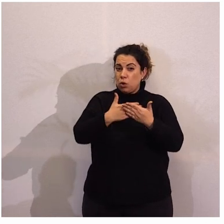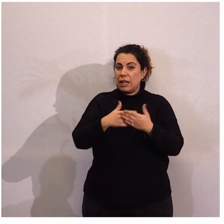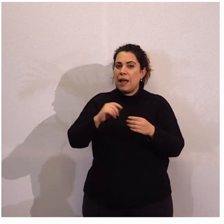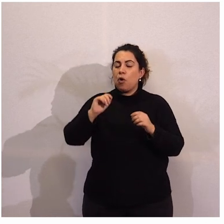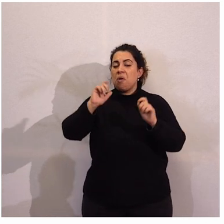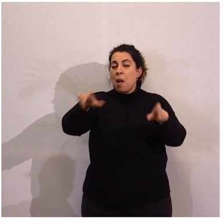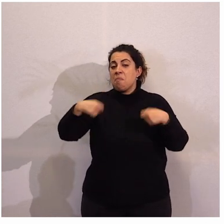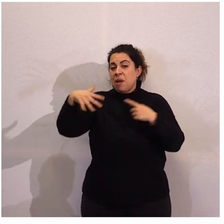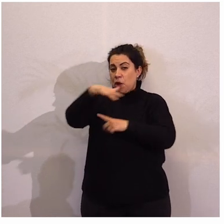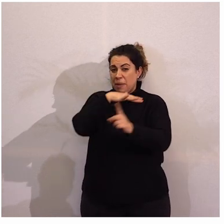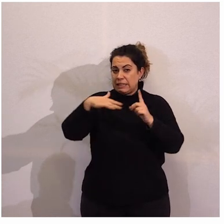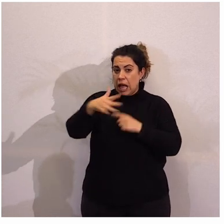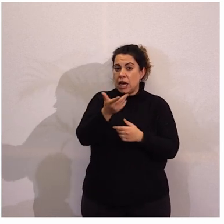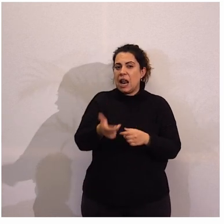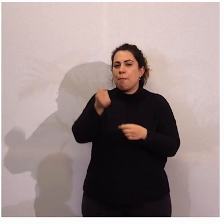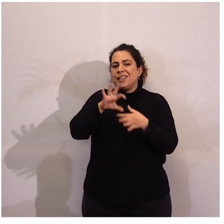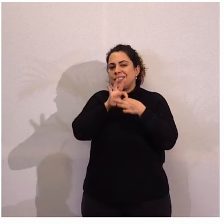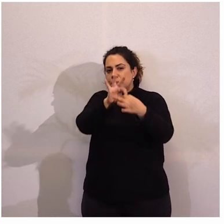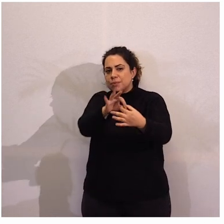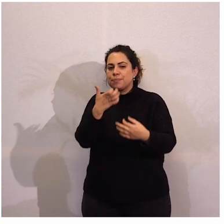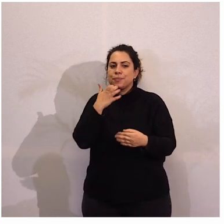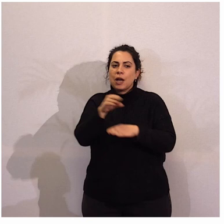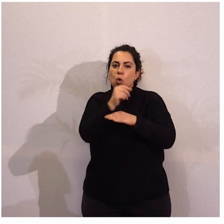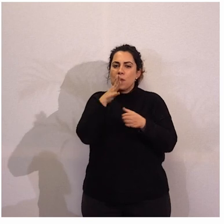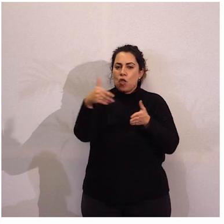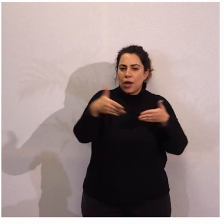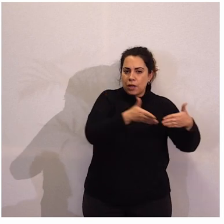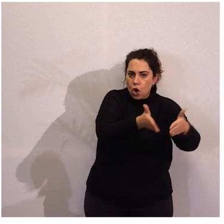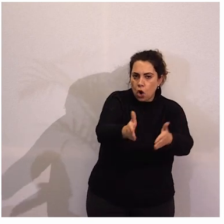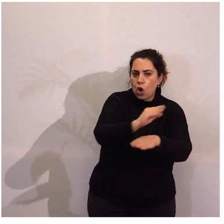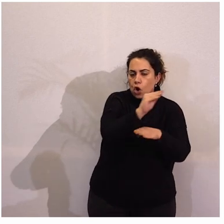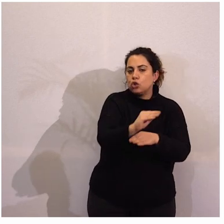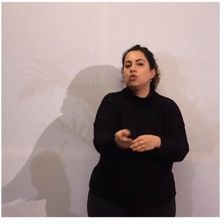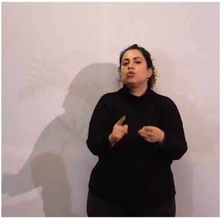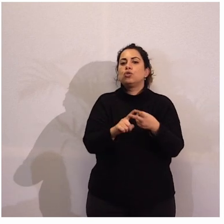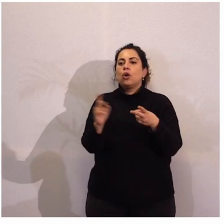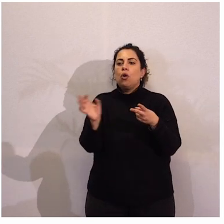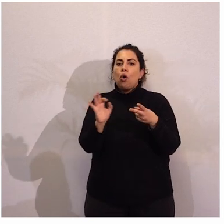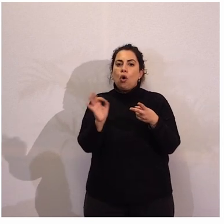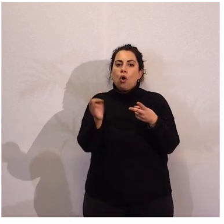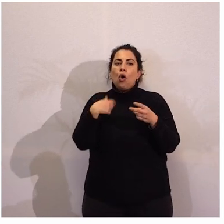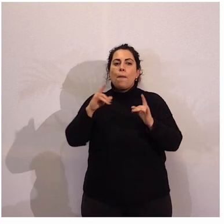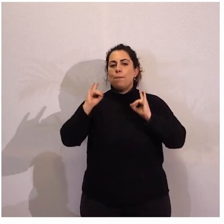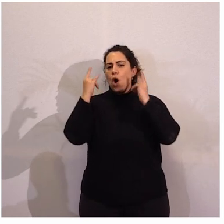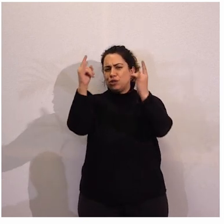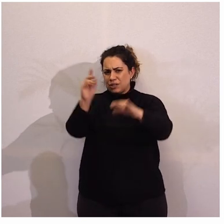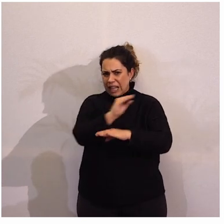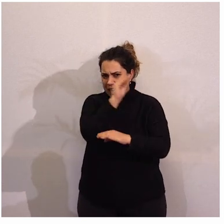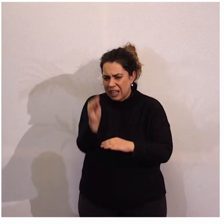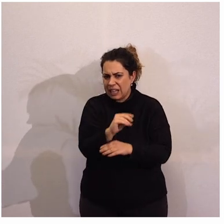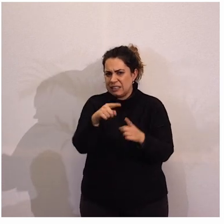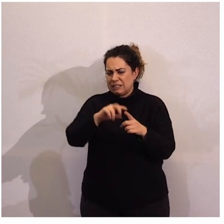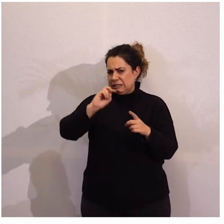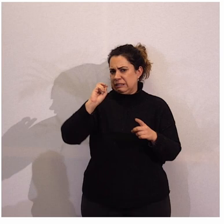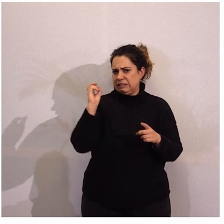medioambiental que tiene que ver pues eso, con el cuidado de los ríos, con el cuidado de nuestros bosques, con bueno, pues